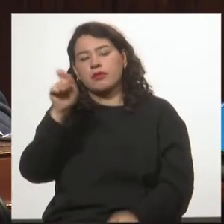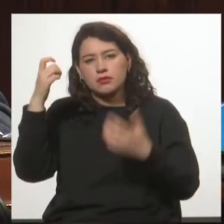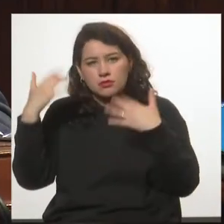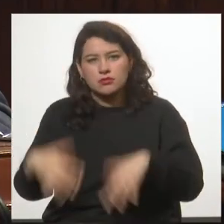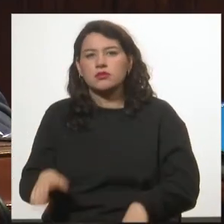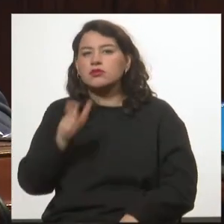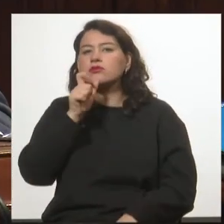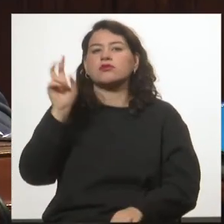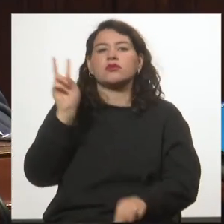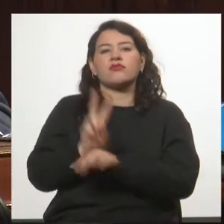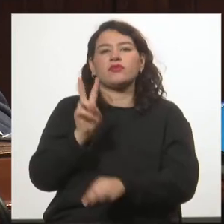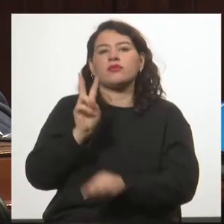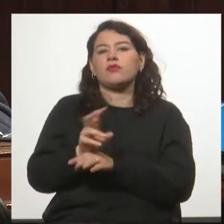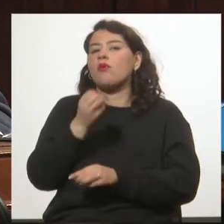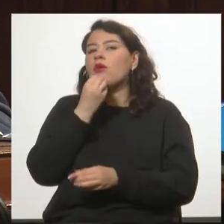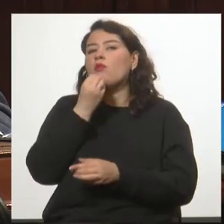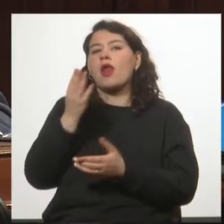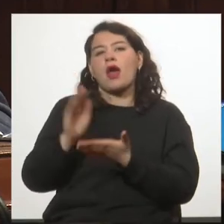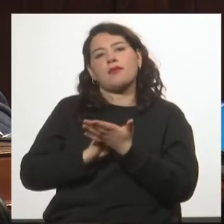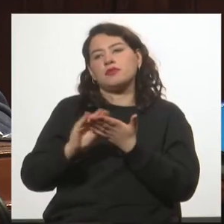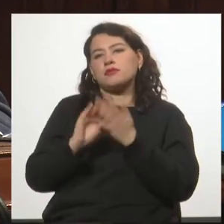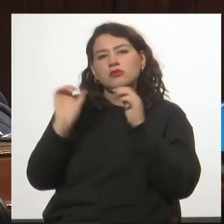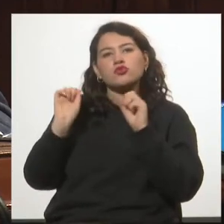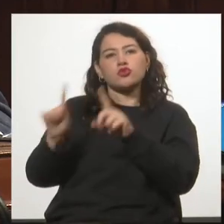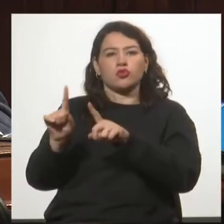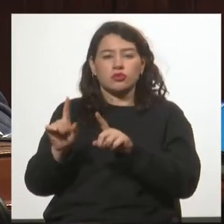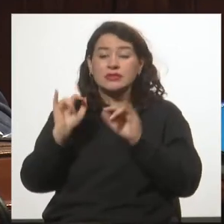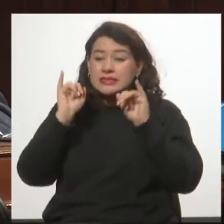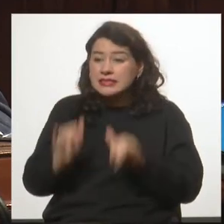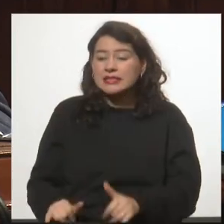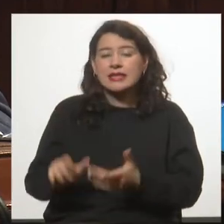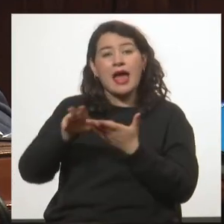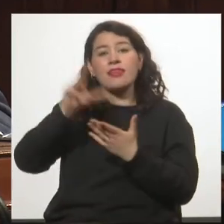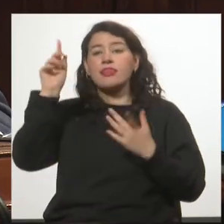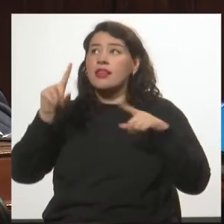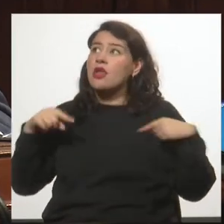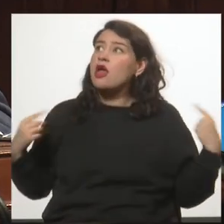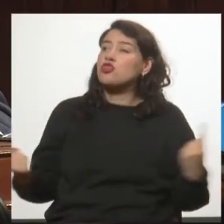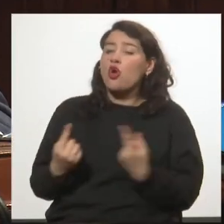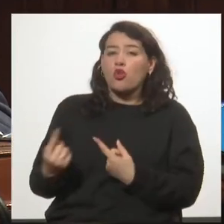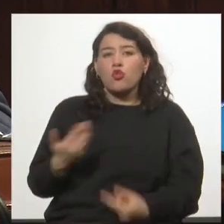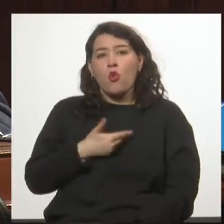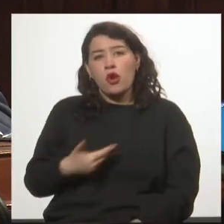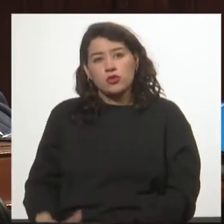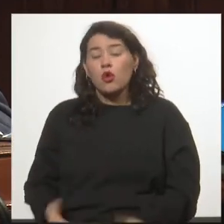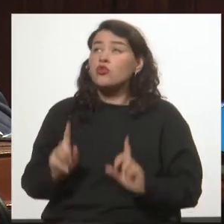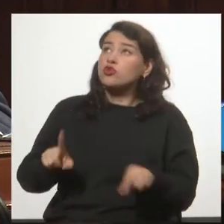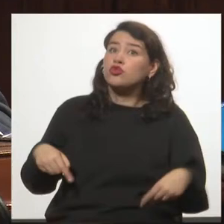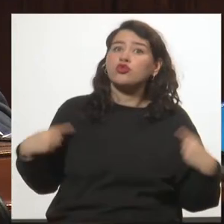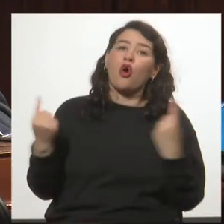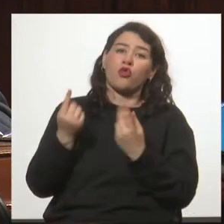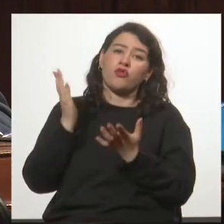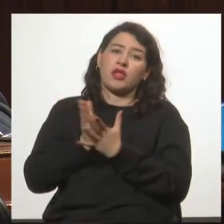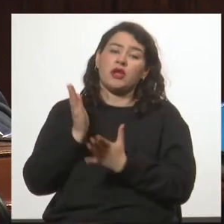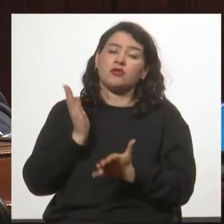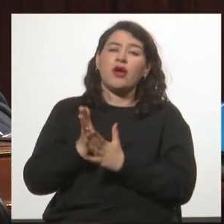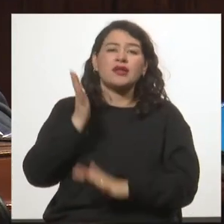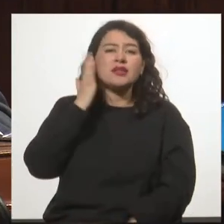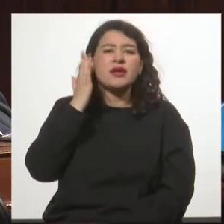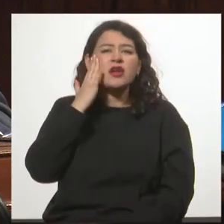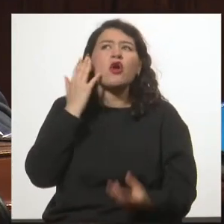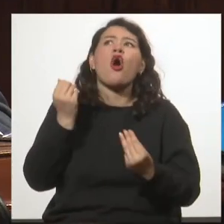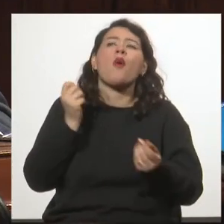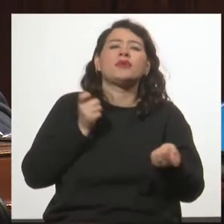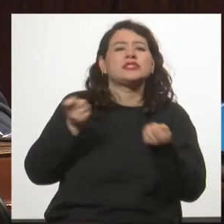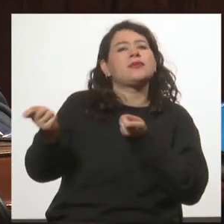defender su buena administración si ante él es de todos todos tenemos derecho a saber cómo se